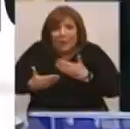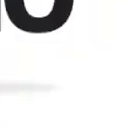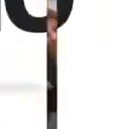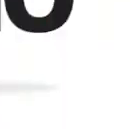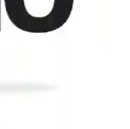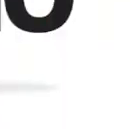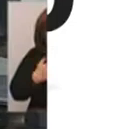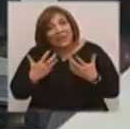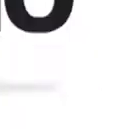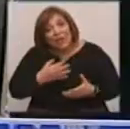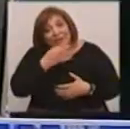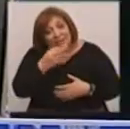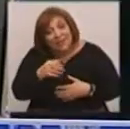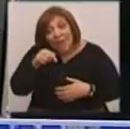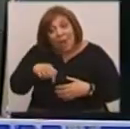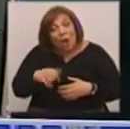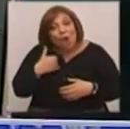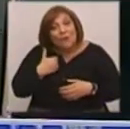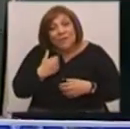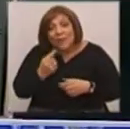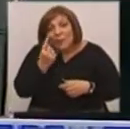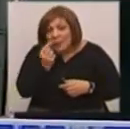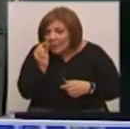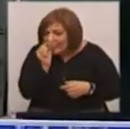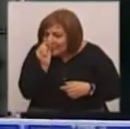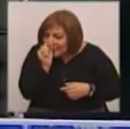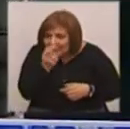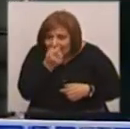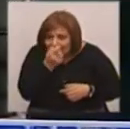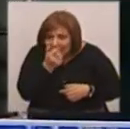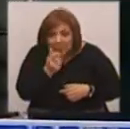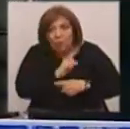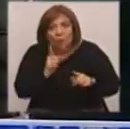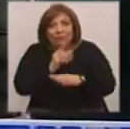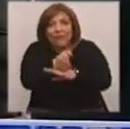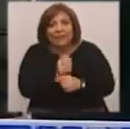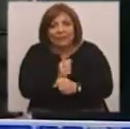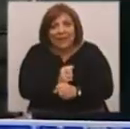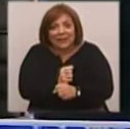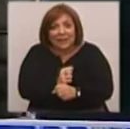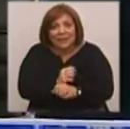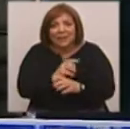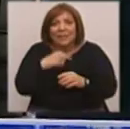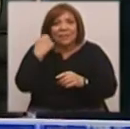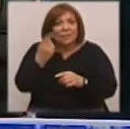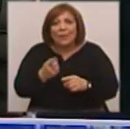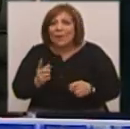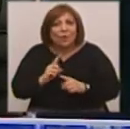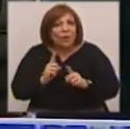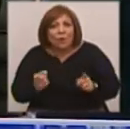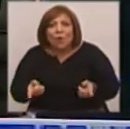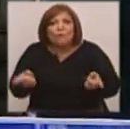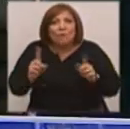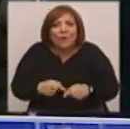con la familia. La gente joven, ante la mínima problema, deja de ir a trabajar. Y después ya perdió y ya no vuelve a